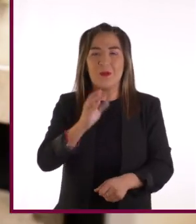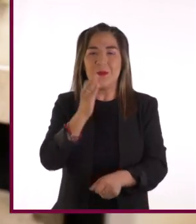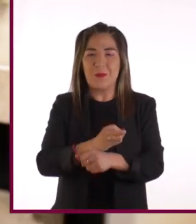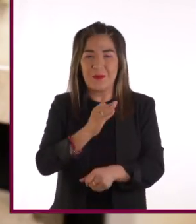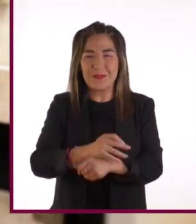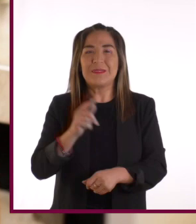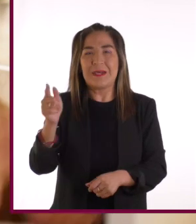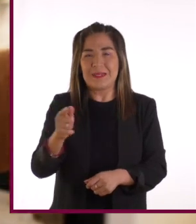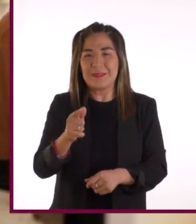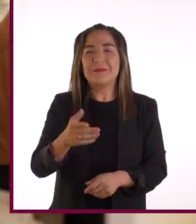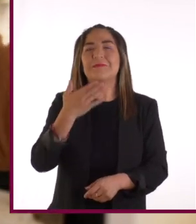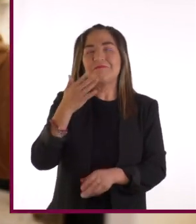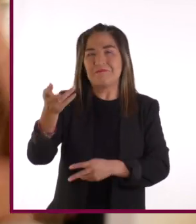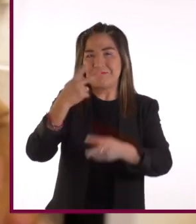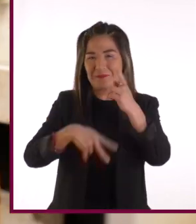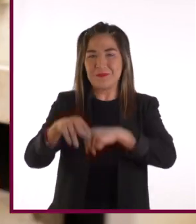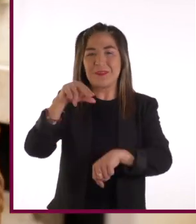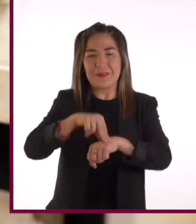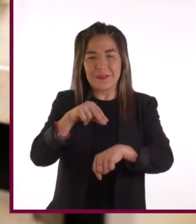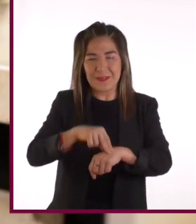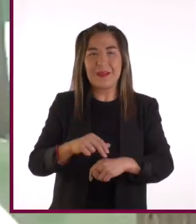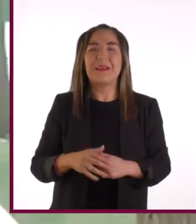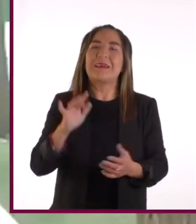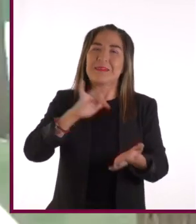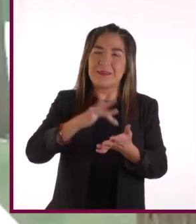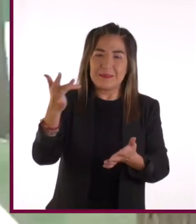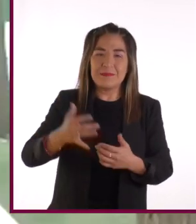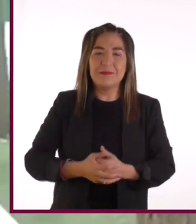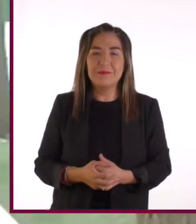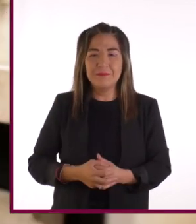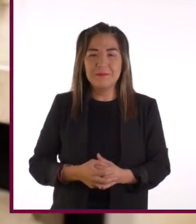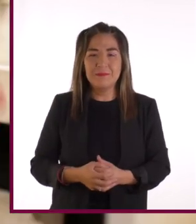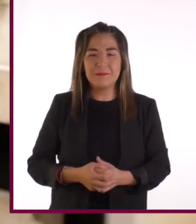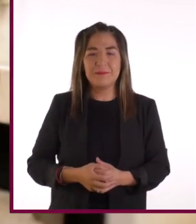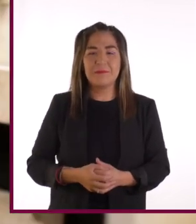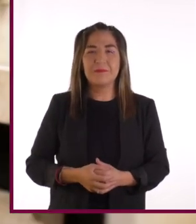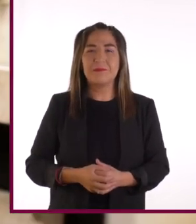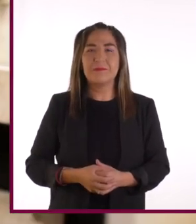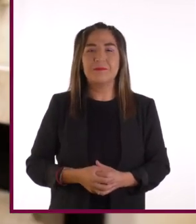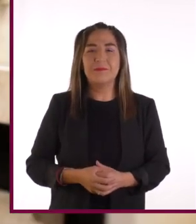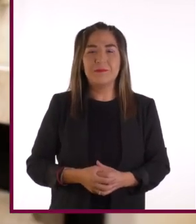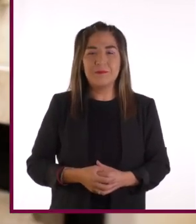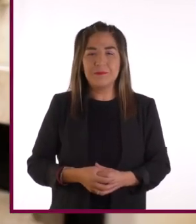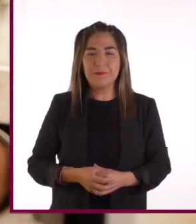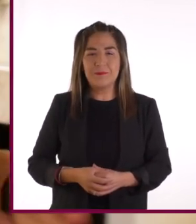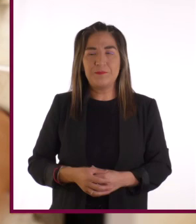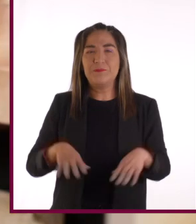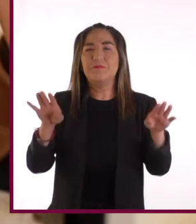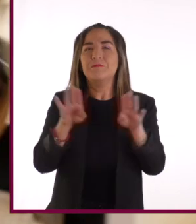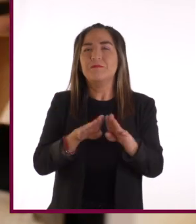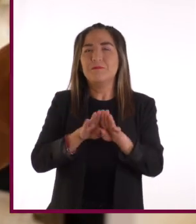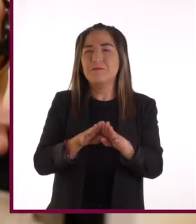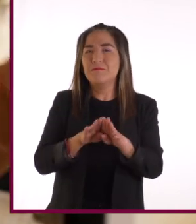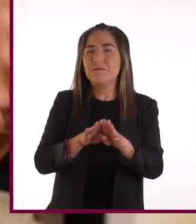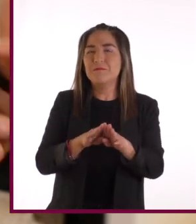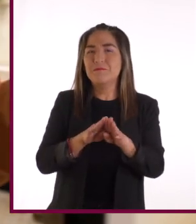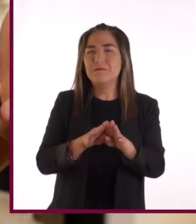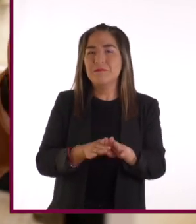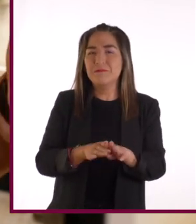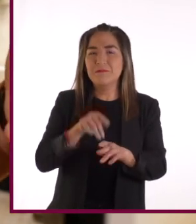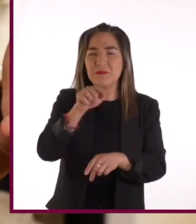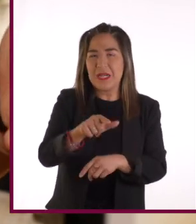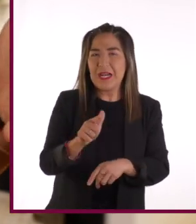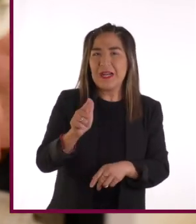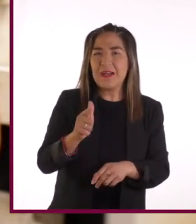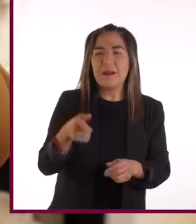Carmen Martínez Adame. Doctora, bienvenida de vuelta. Muchas gracias. ¿Podríamos decir que el desarrollo del